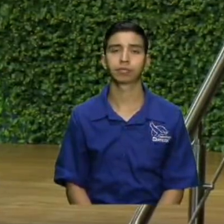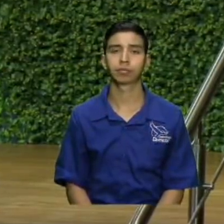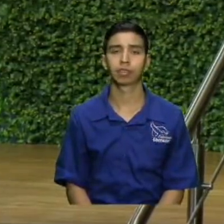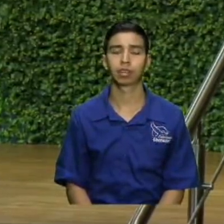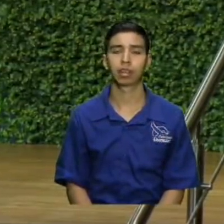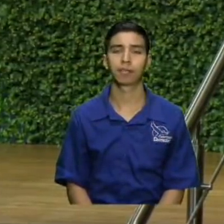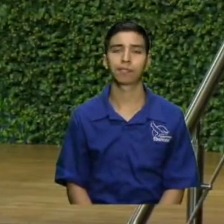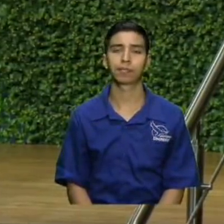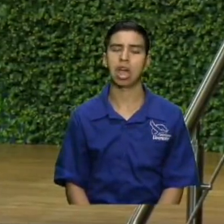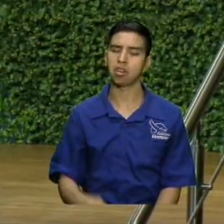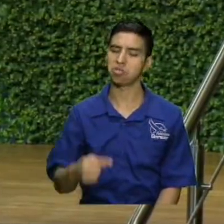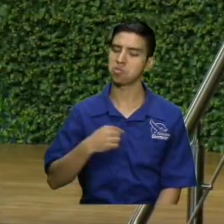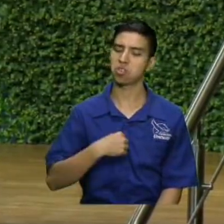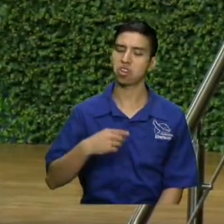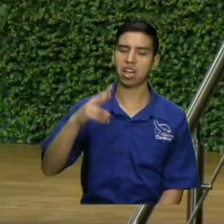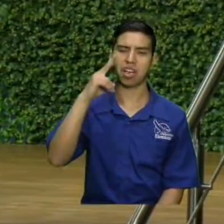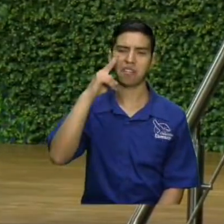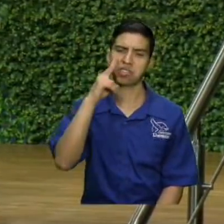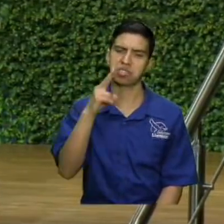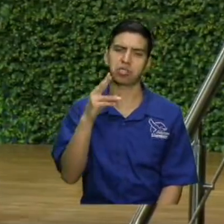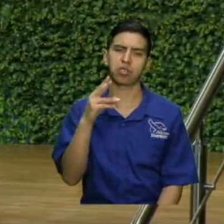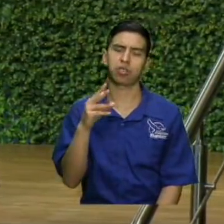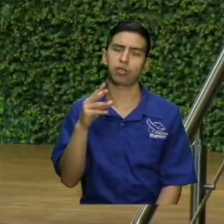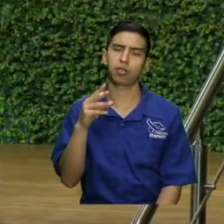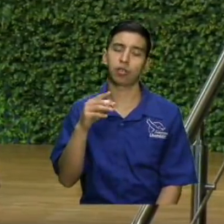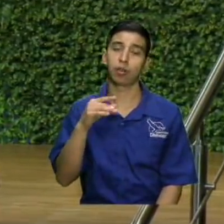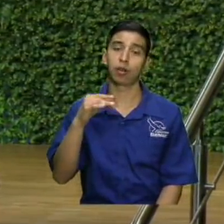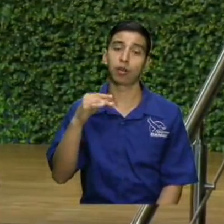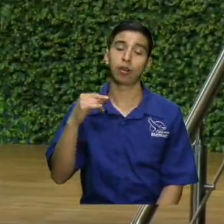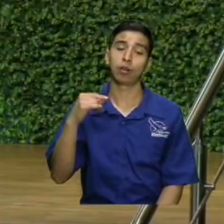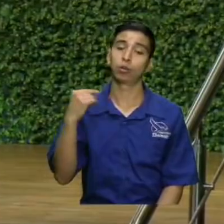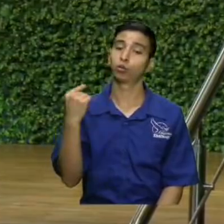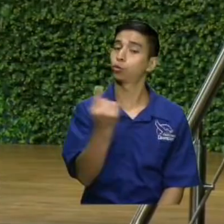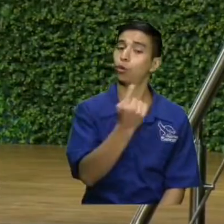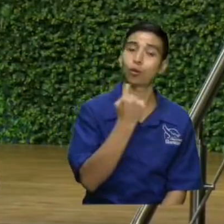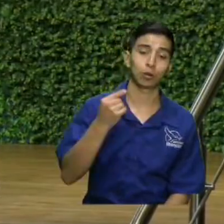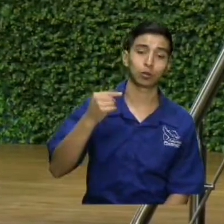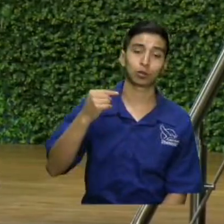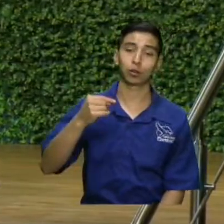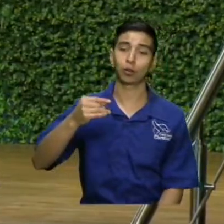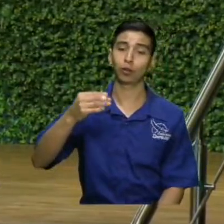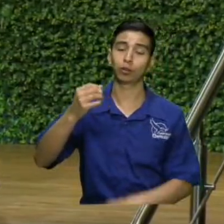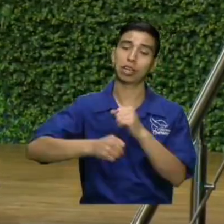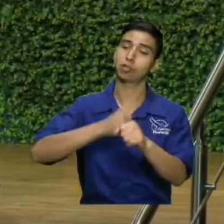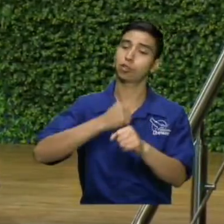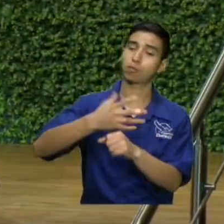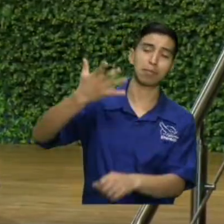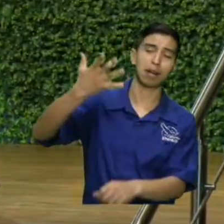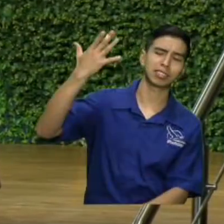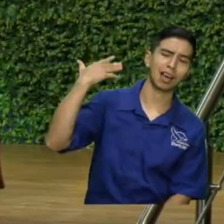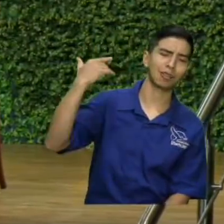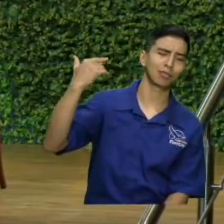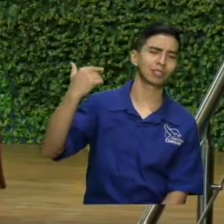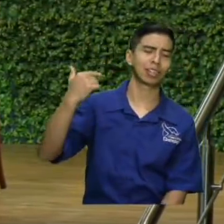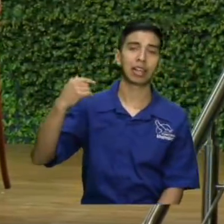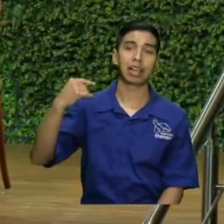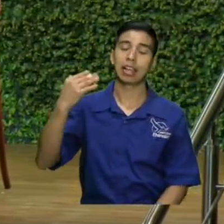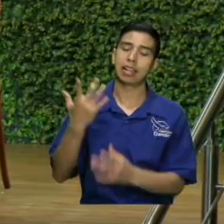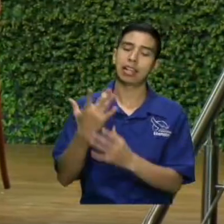Y vi he visto todos estos años la mano poderosísima de Dios. No porque yo sea bueno, no